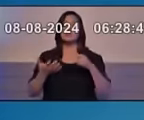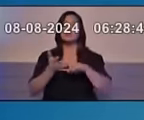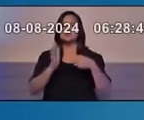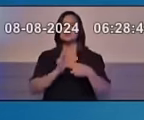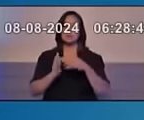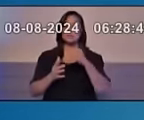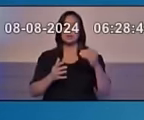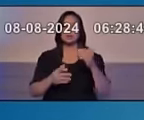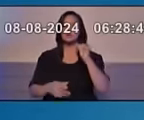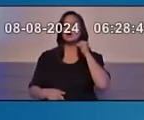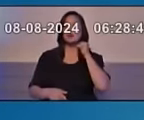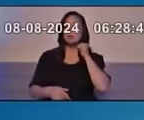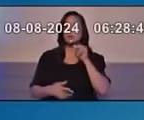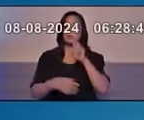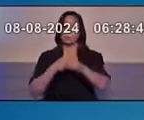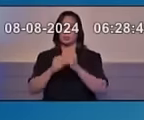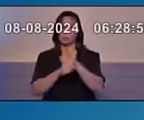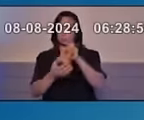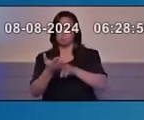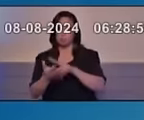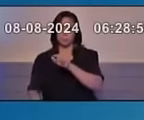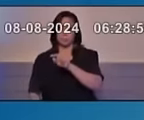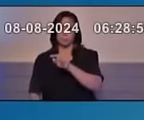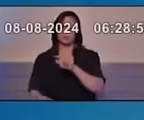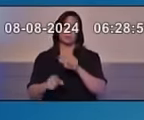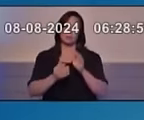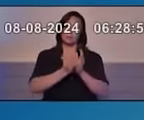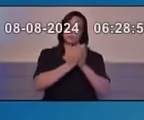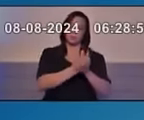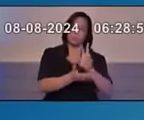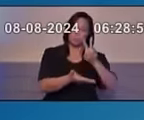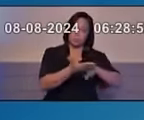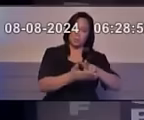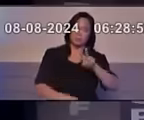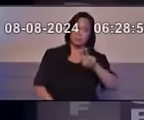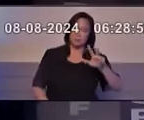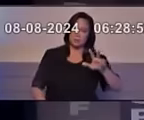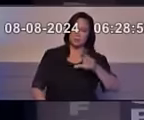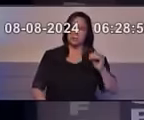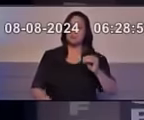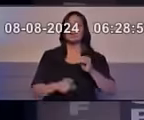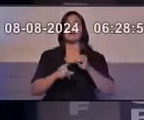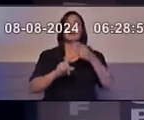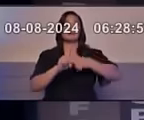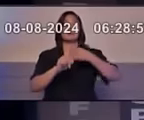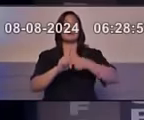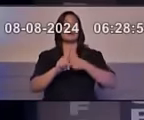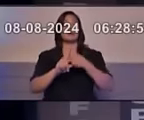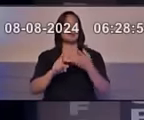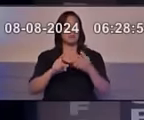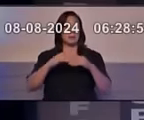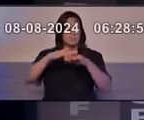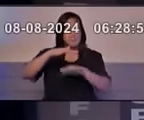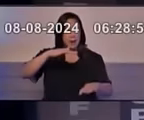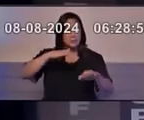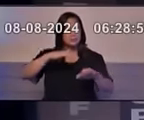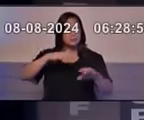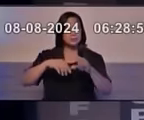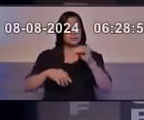yo apuesto al 100% por su calidad, su talento, su capacidad.